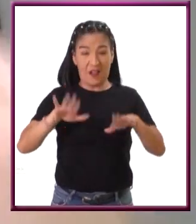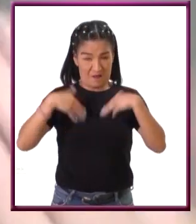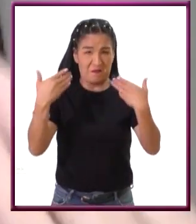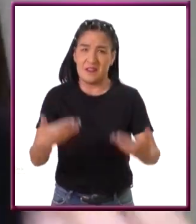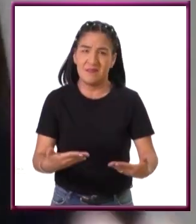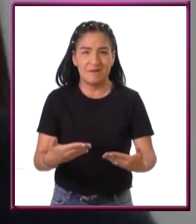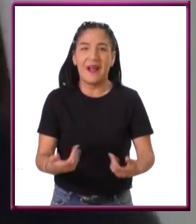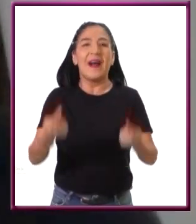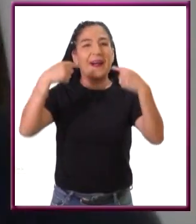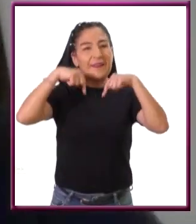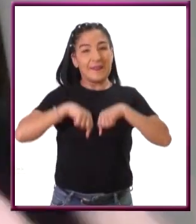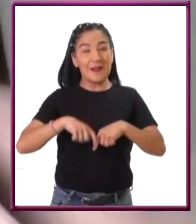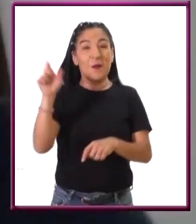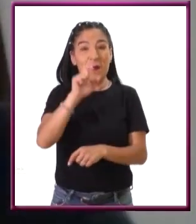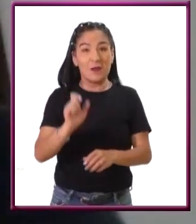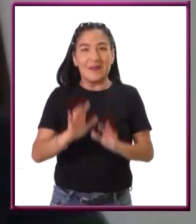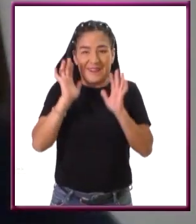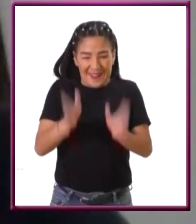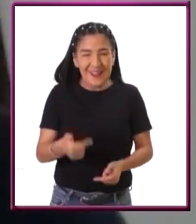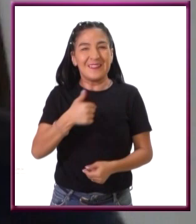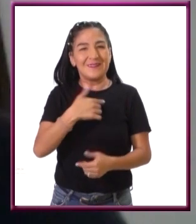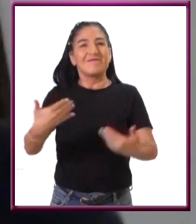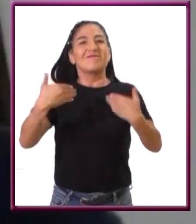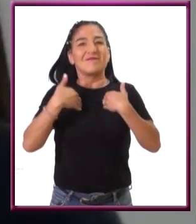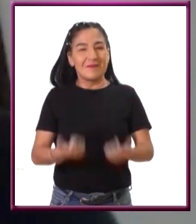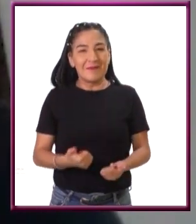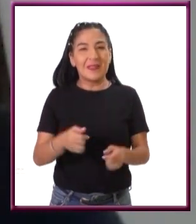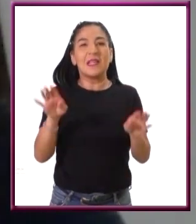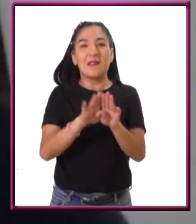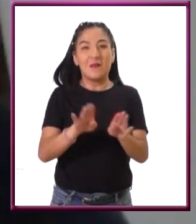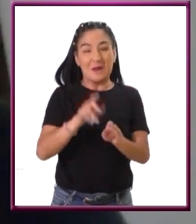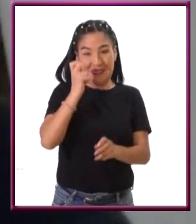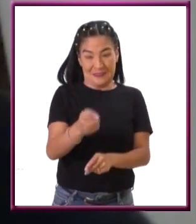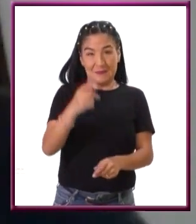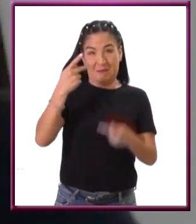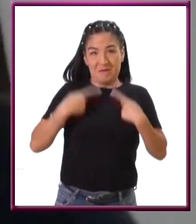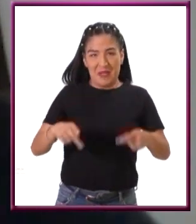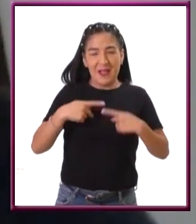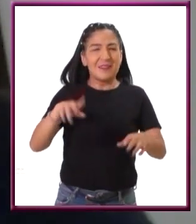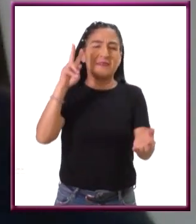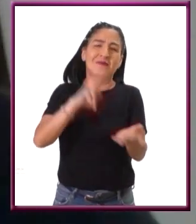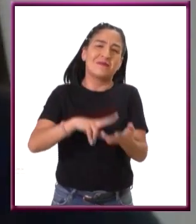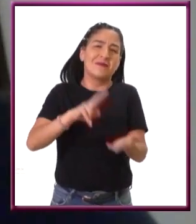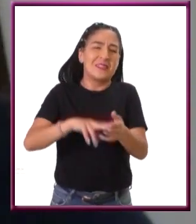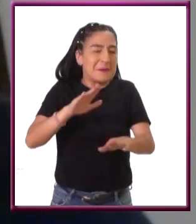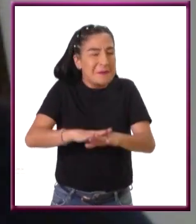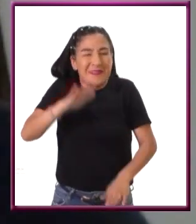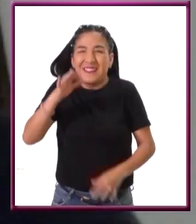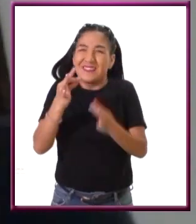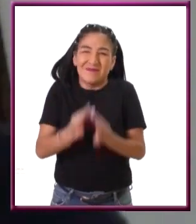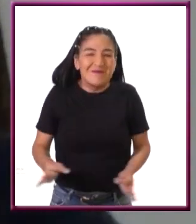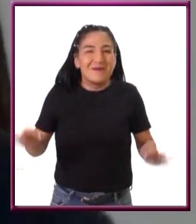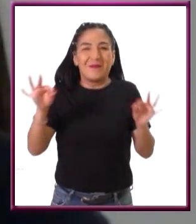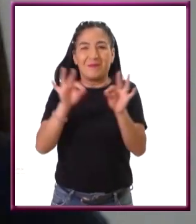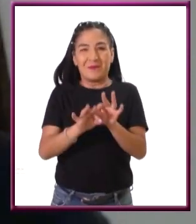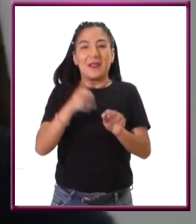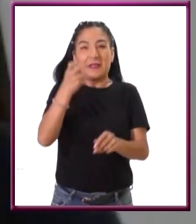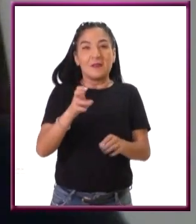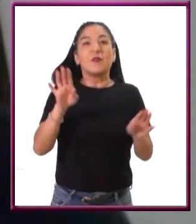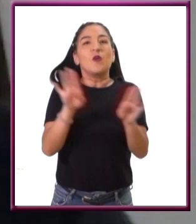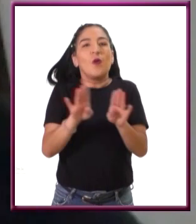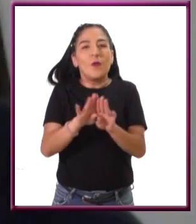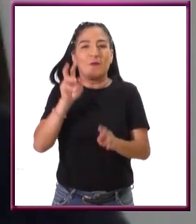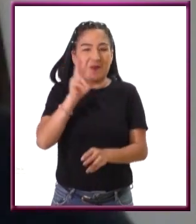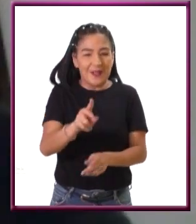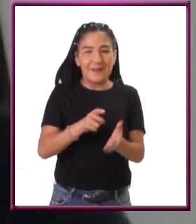están afuera. Una vez que entiendo que soy esa persona valiosa, incondicionalmente valiosa, y